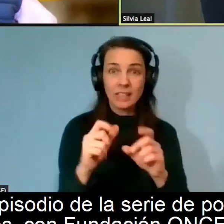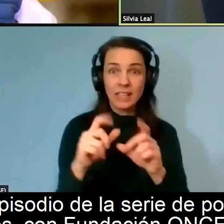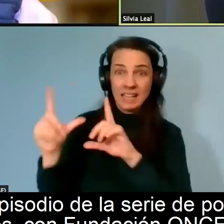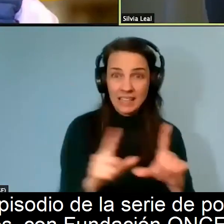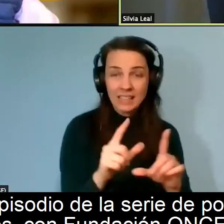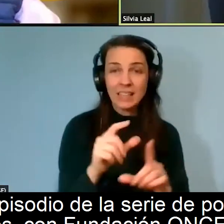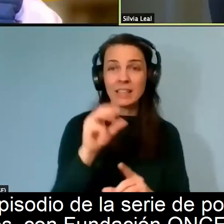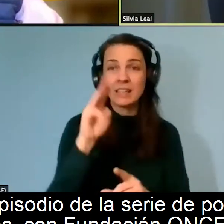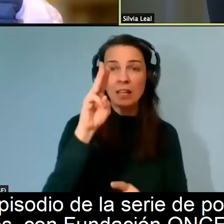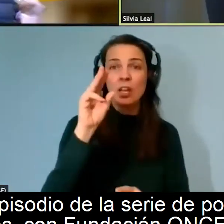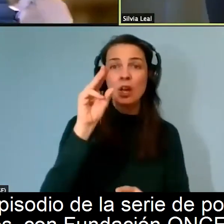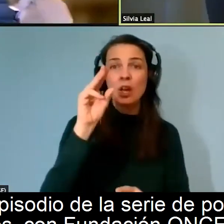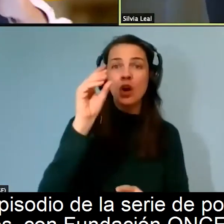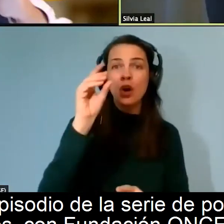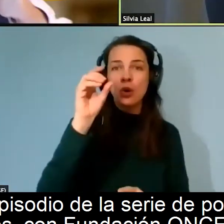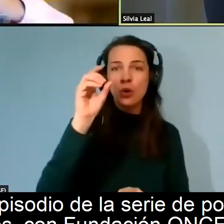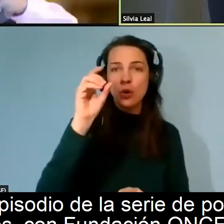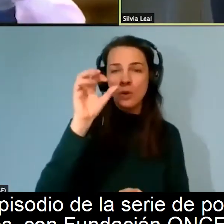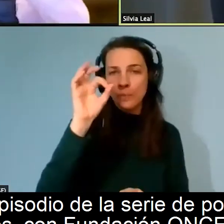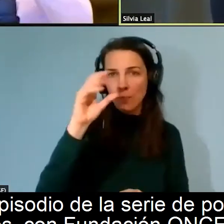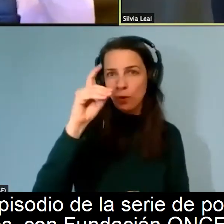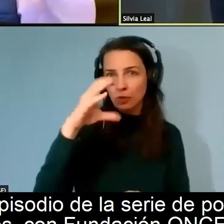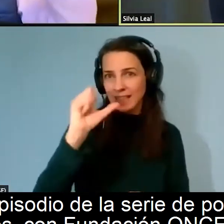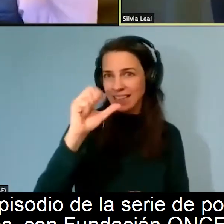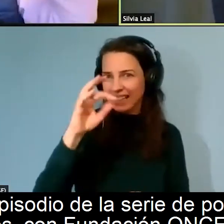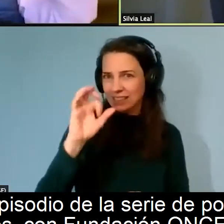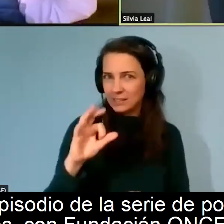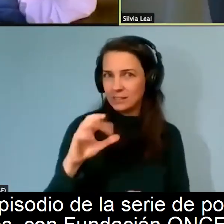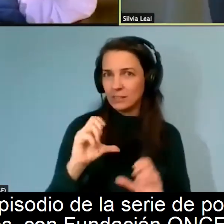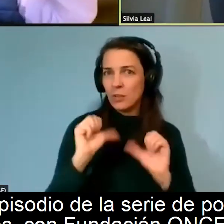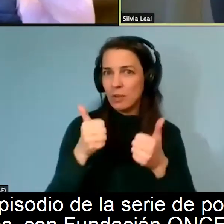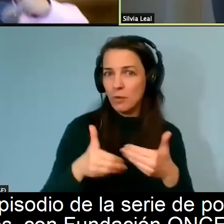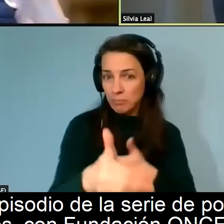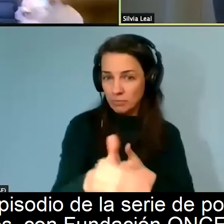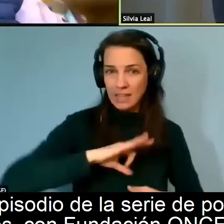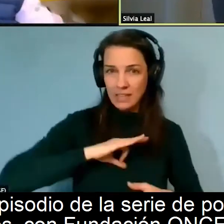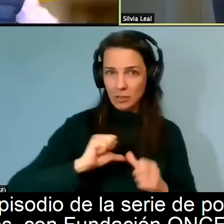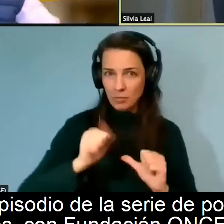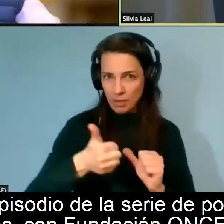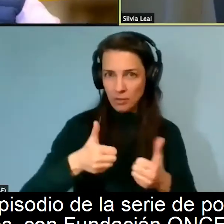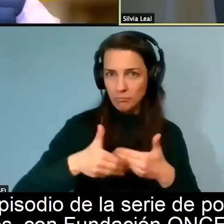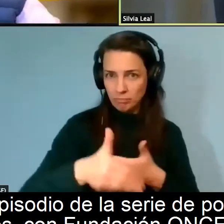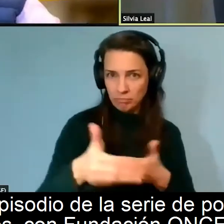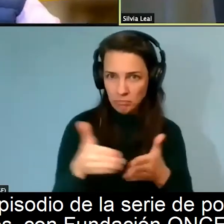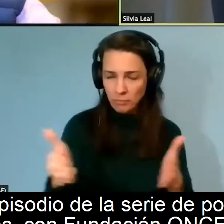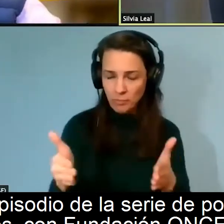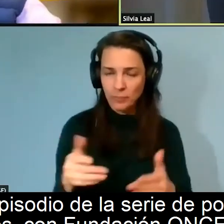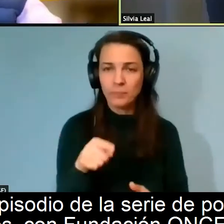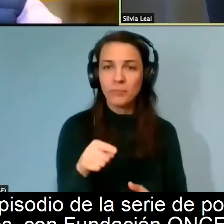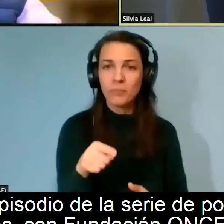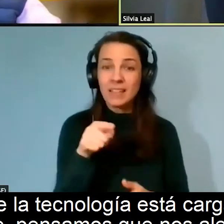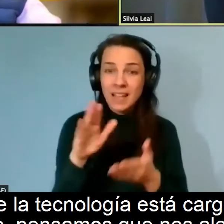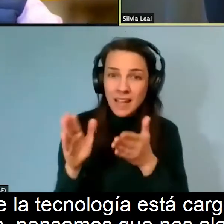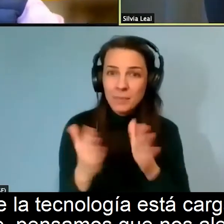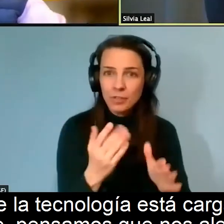podcast que lanzaré en enero con vosotros, con Fundación 11. Y en este